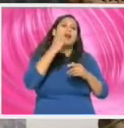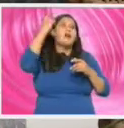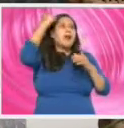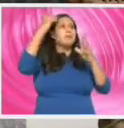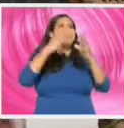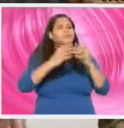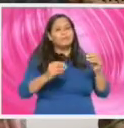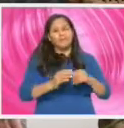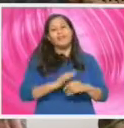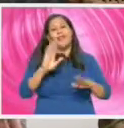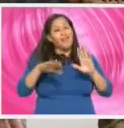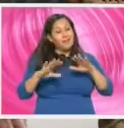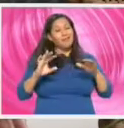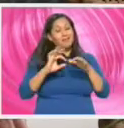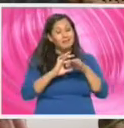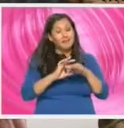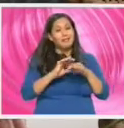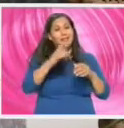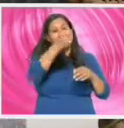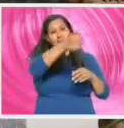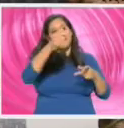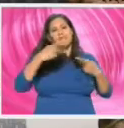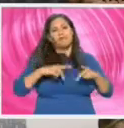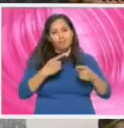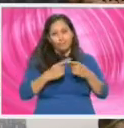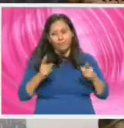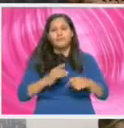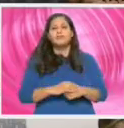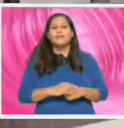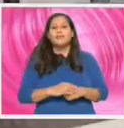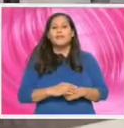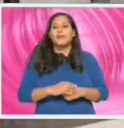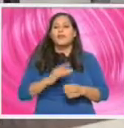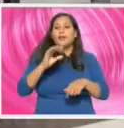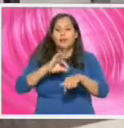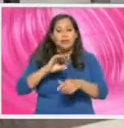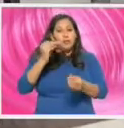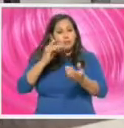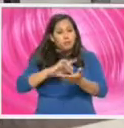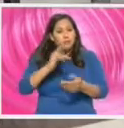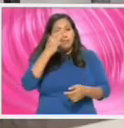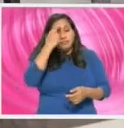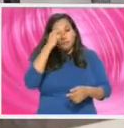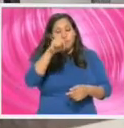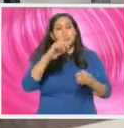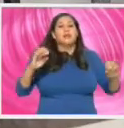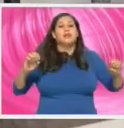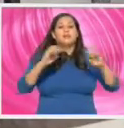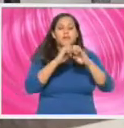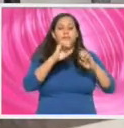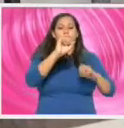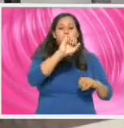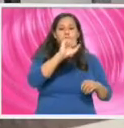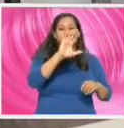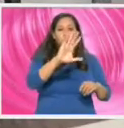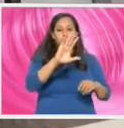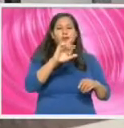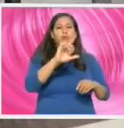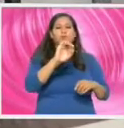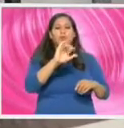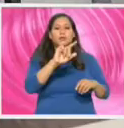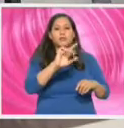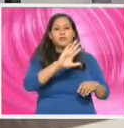revisarnos, siempre recordar que cada paciente es diferente. Doctora, de verdad, muchas gracias. Recordarle a la gente rápidamente, emergencias 065,